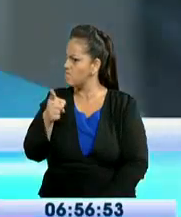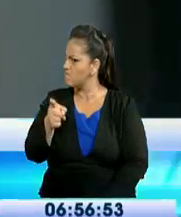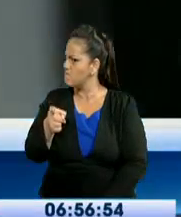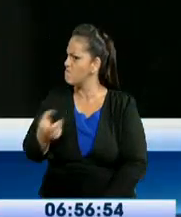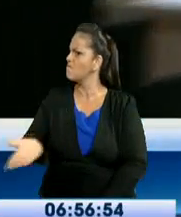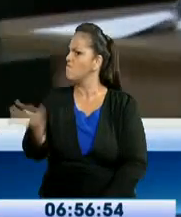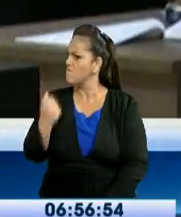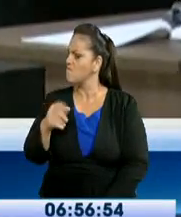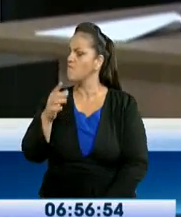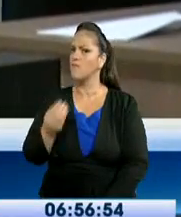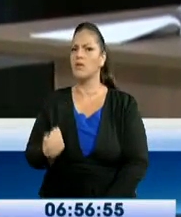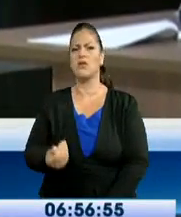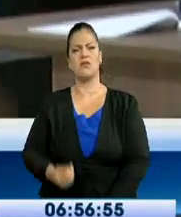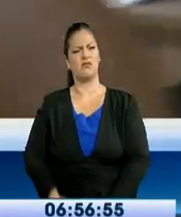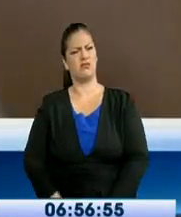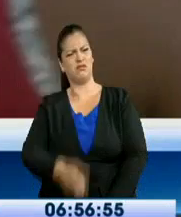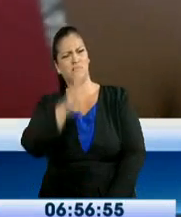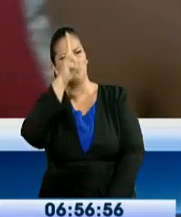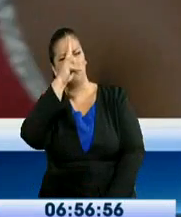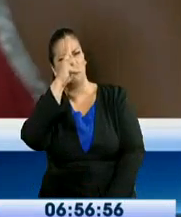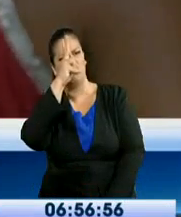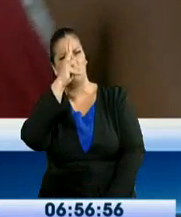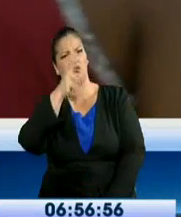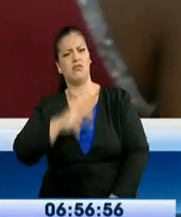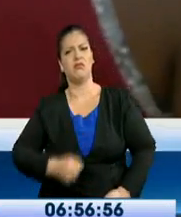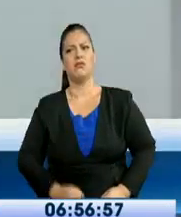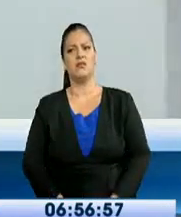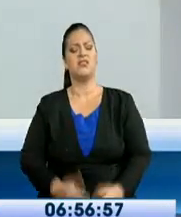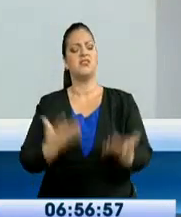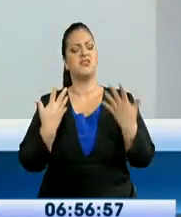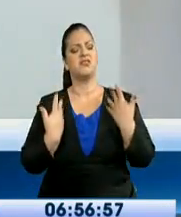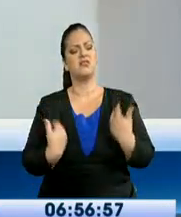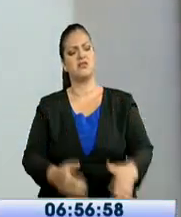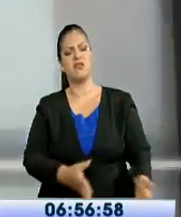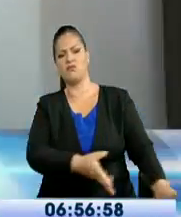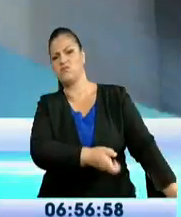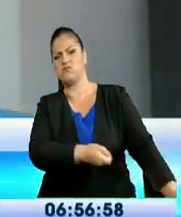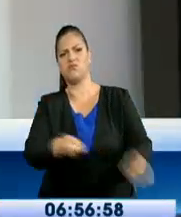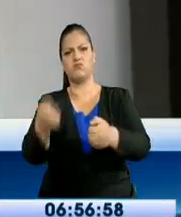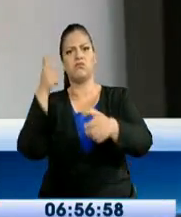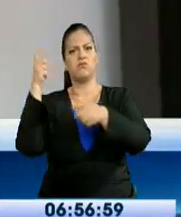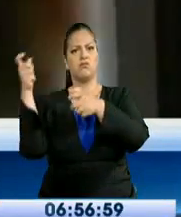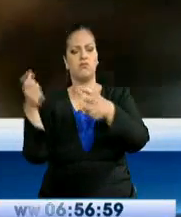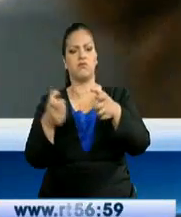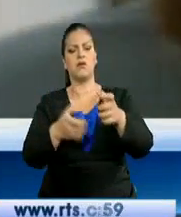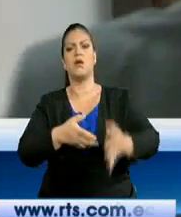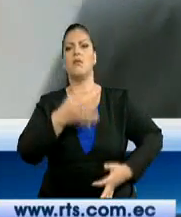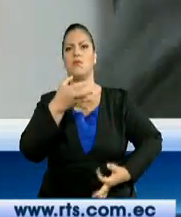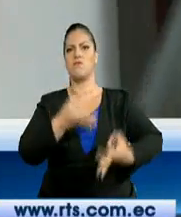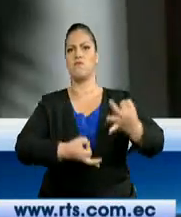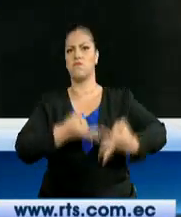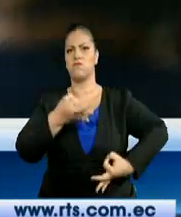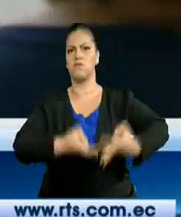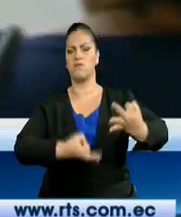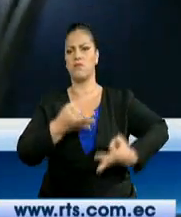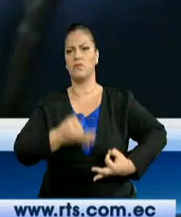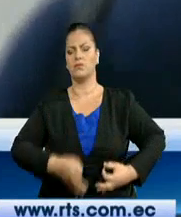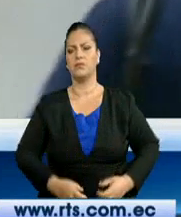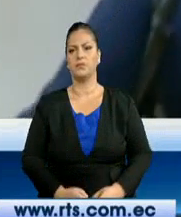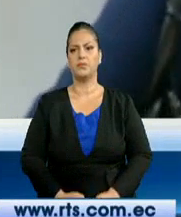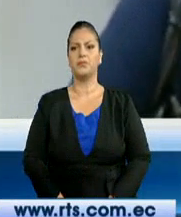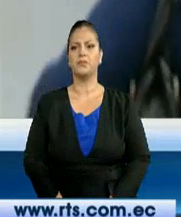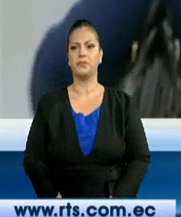de esta infracción, y ahora aquí se encuentra en la unidad judicial, en la unidad de flagrancia. La fiscalía, una vez que ha conocido de la